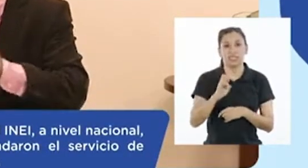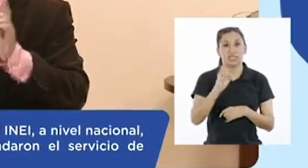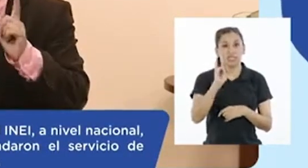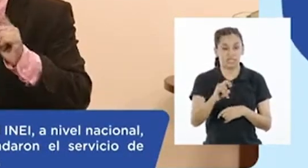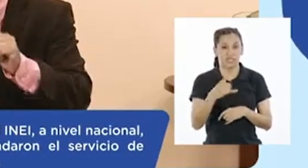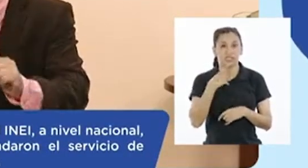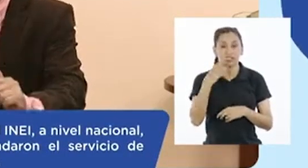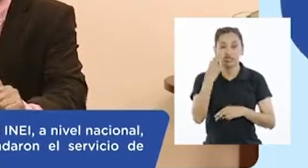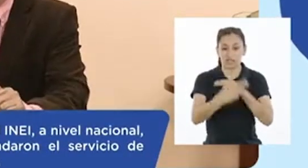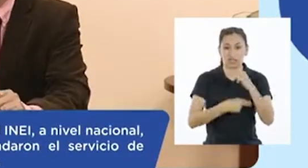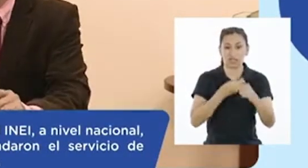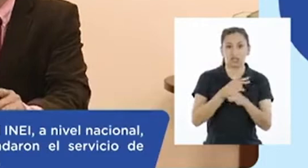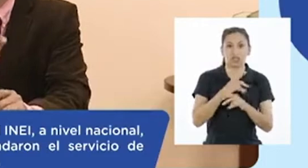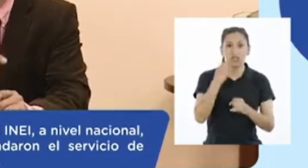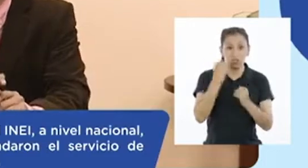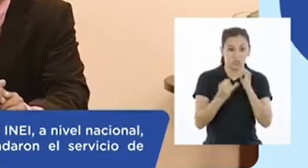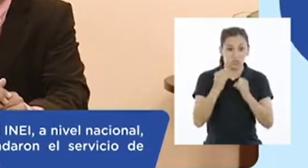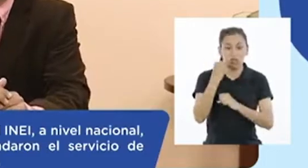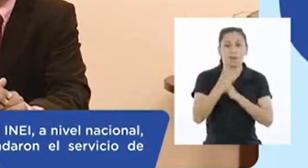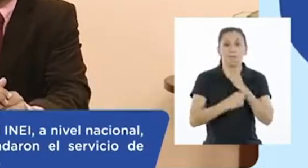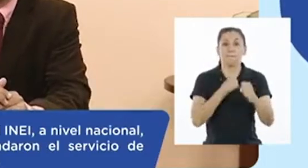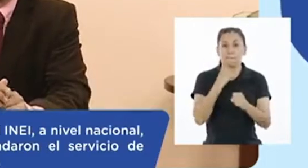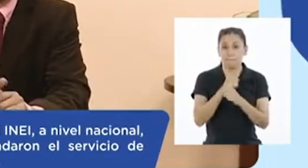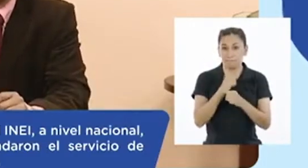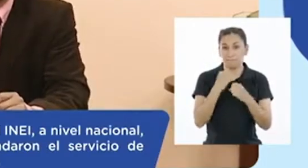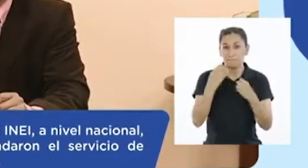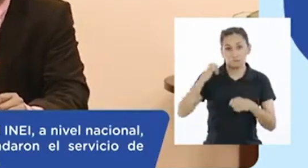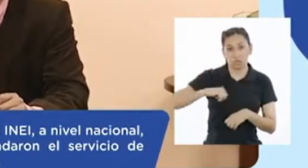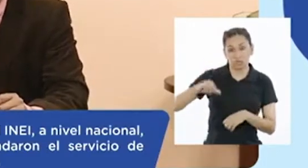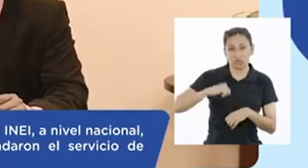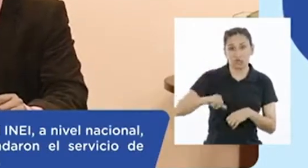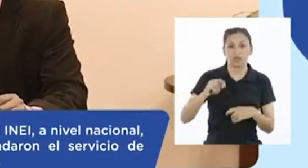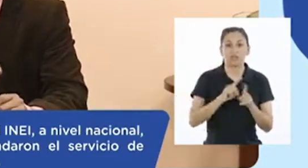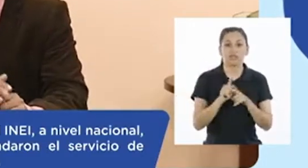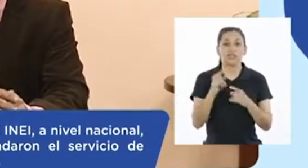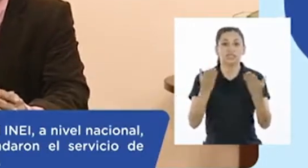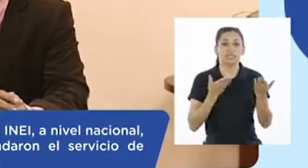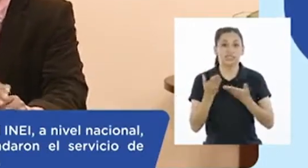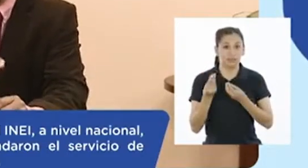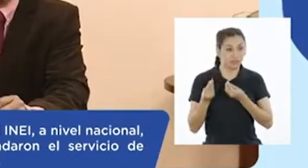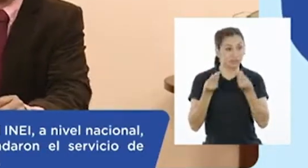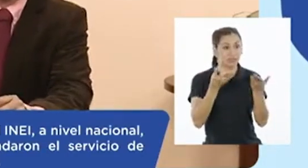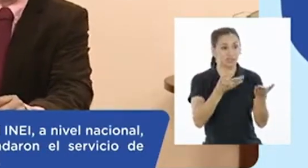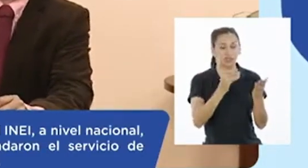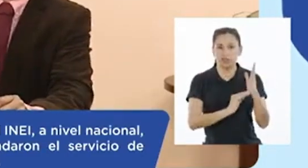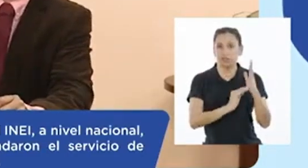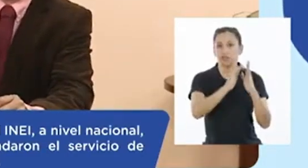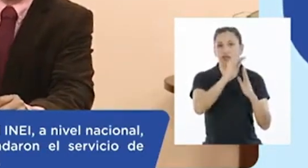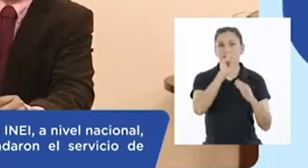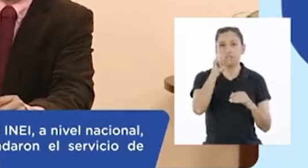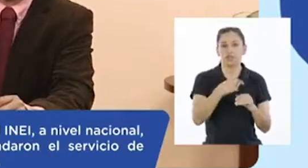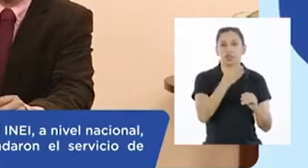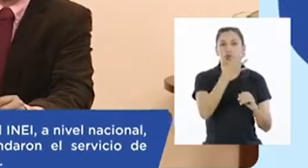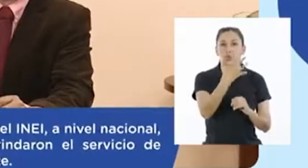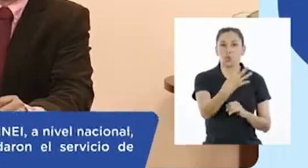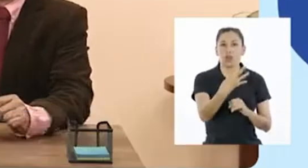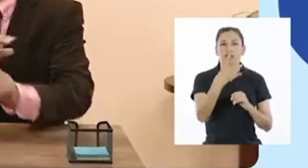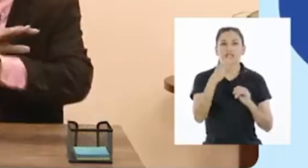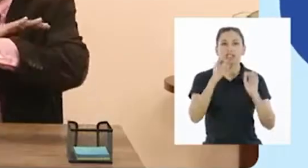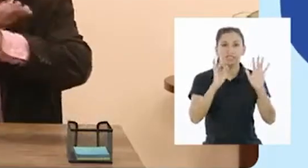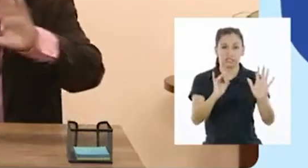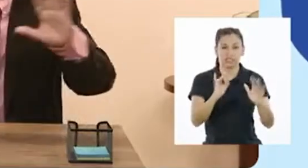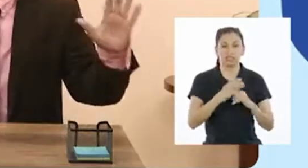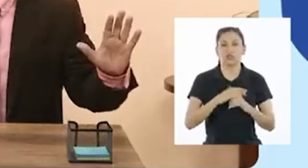INEI, a nivel nacional, el número de municipalidades que brindaron el servicio de serenazgo asciende a